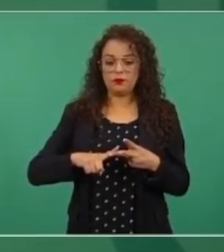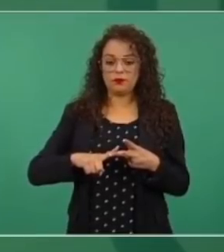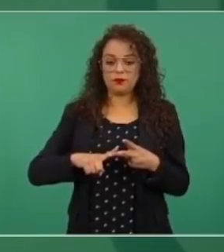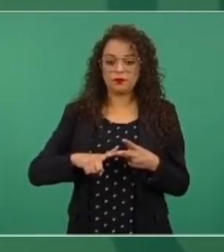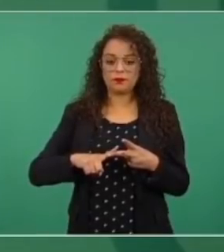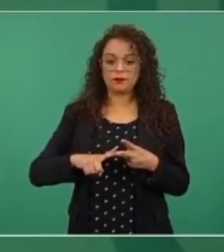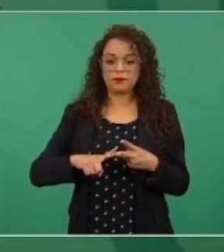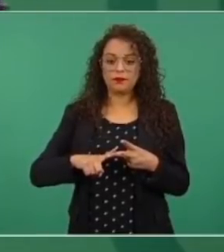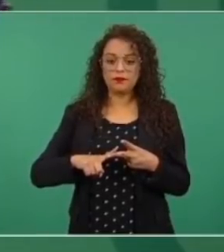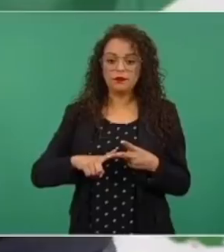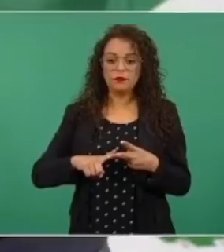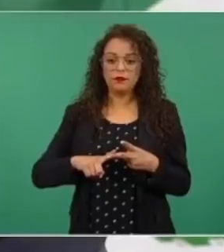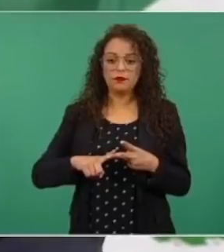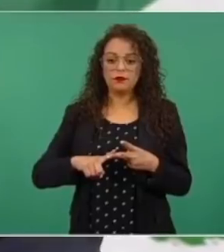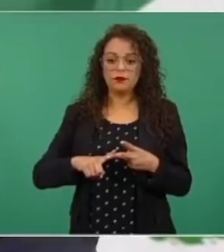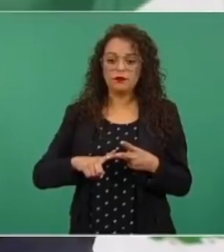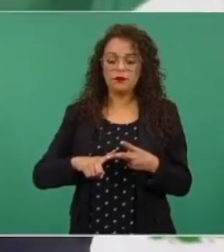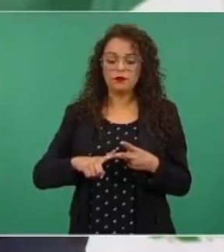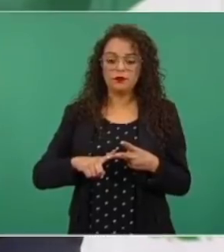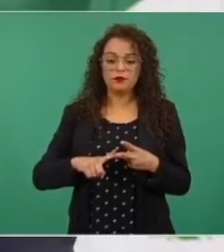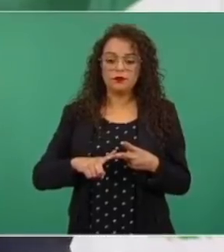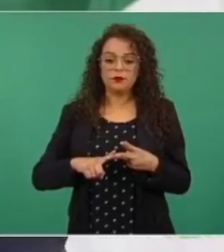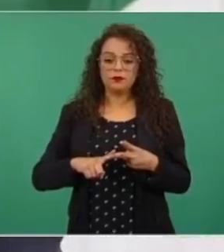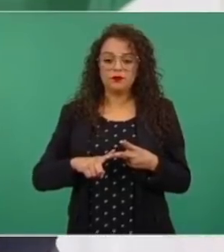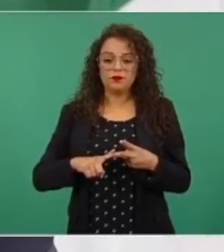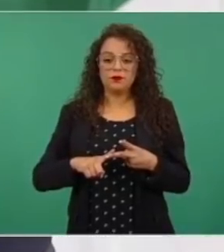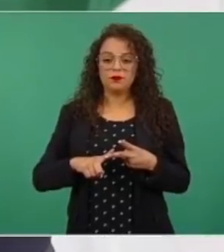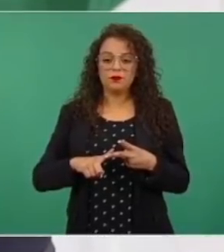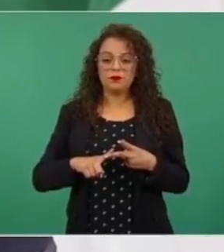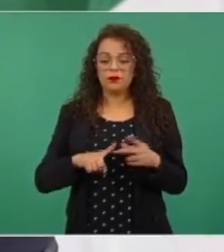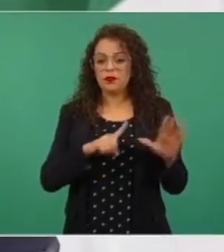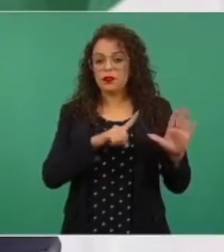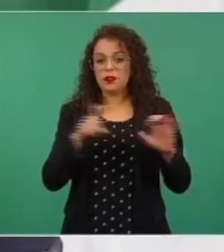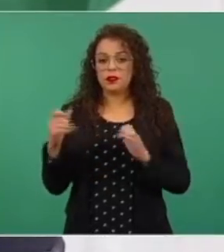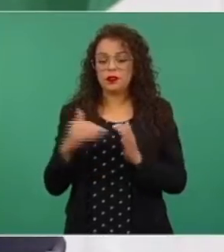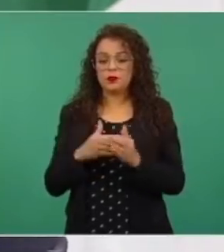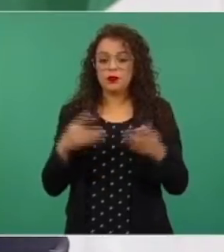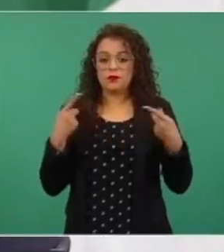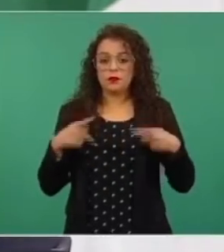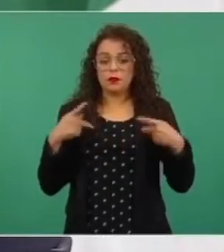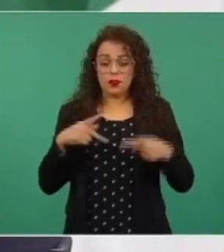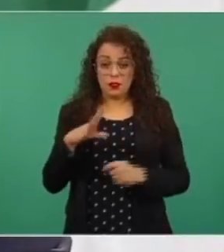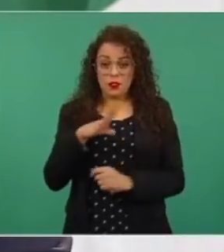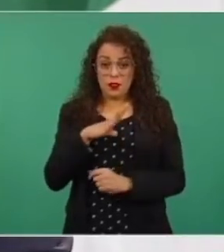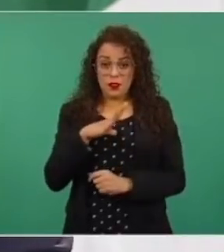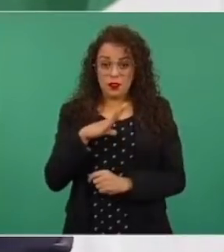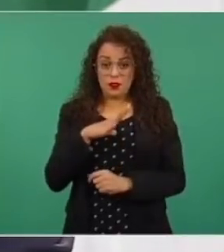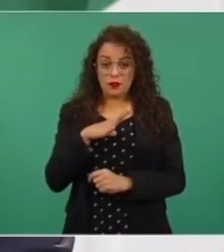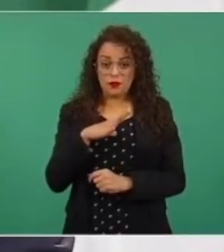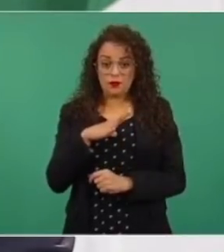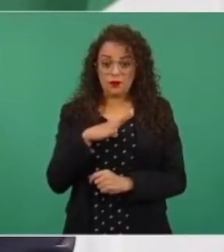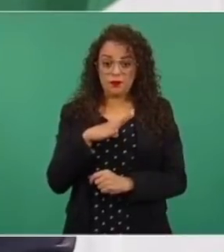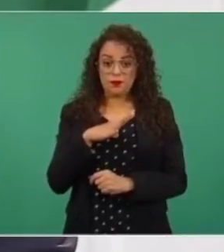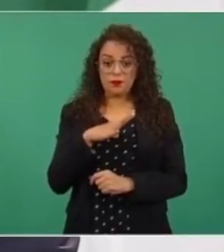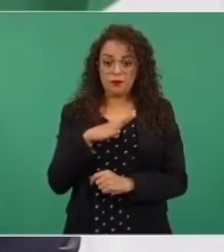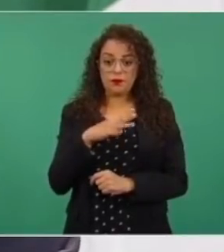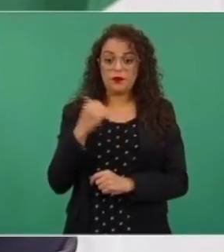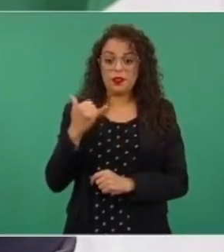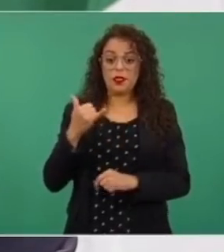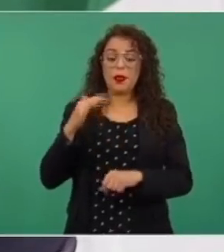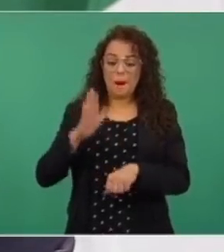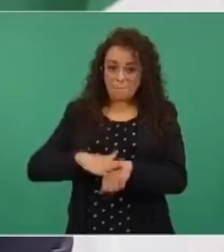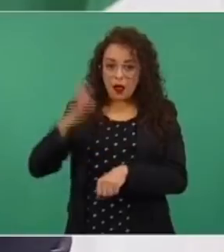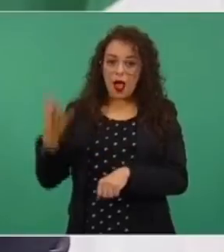pasa que tenemos 100,000 elementos y vamos a tener